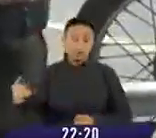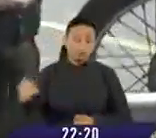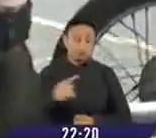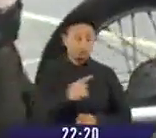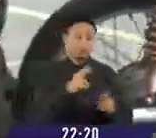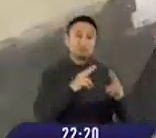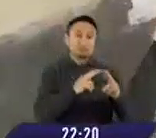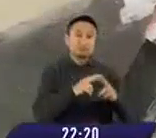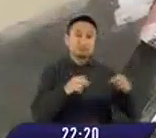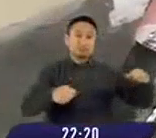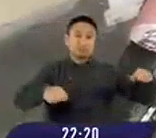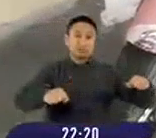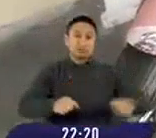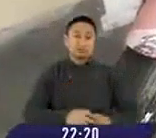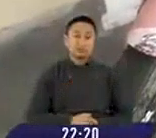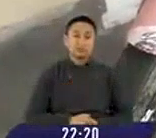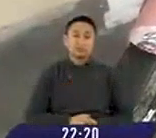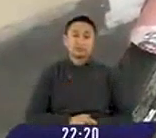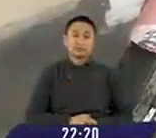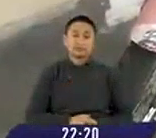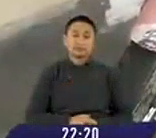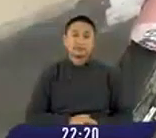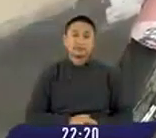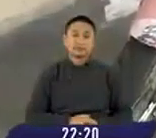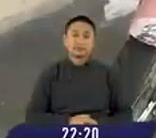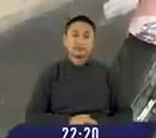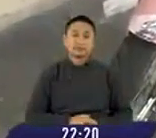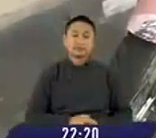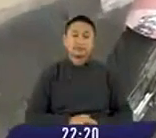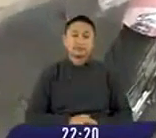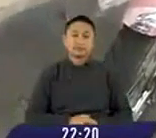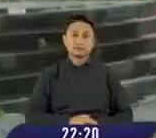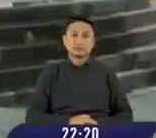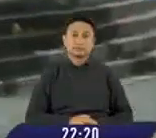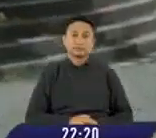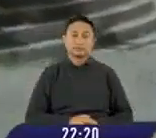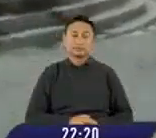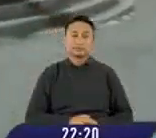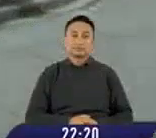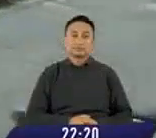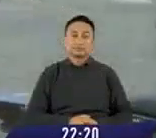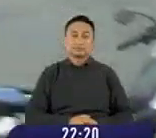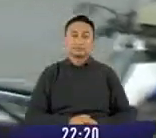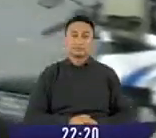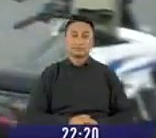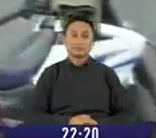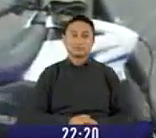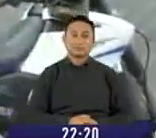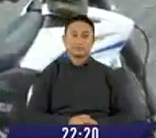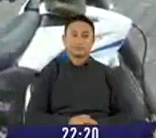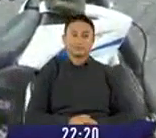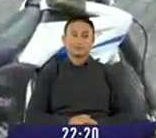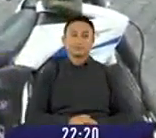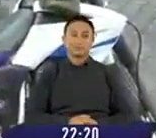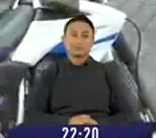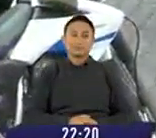reconocer su vehículo, aunque ya no tiene el color original. En Quito informó Iván Casamen.